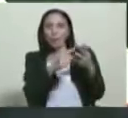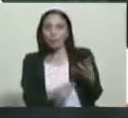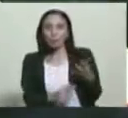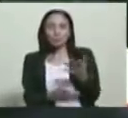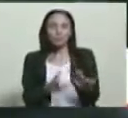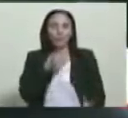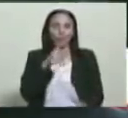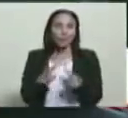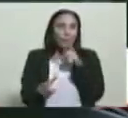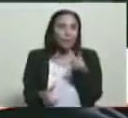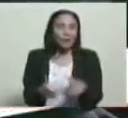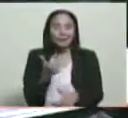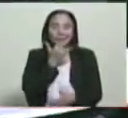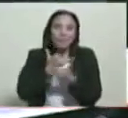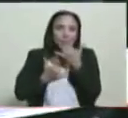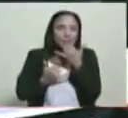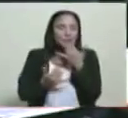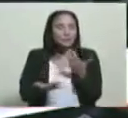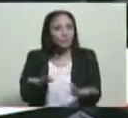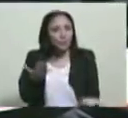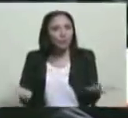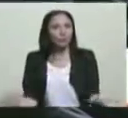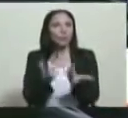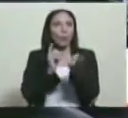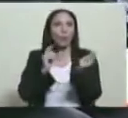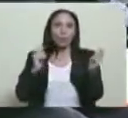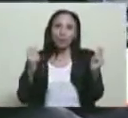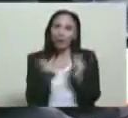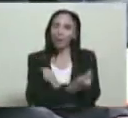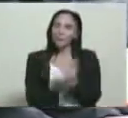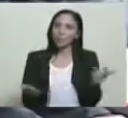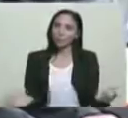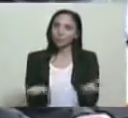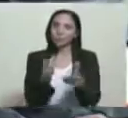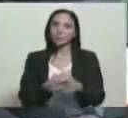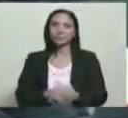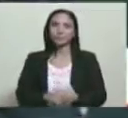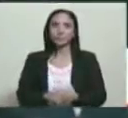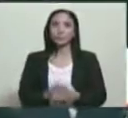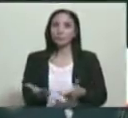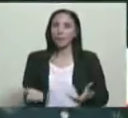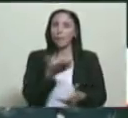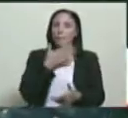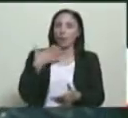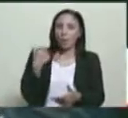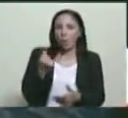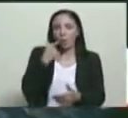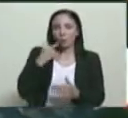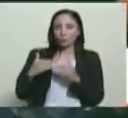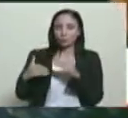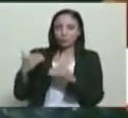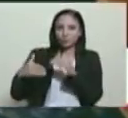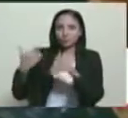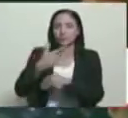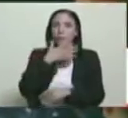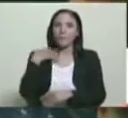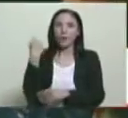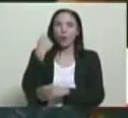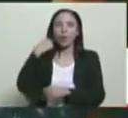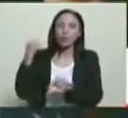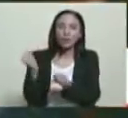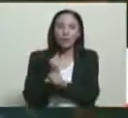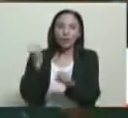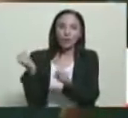mal y debemos rectificarlas, y hay muchas cosas que hay que cambiar para mejorar, ser más eficiente,